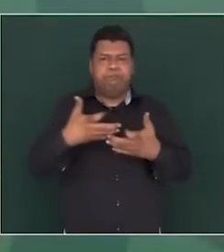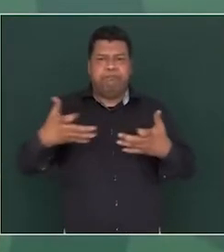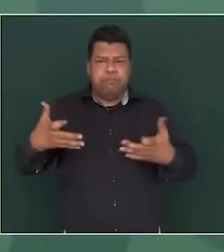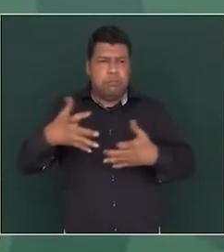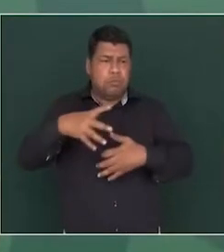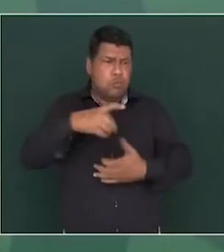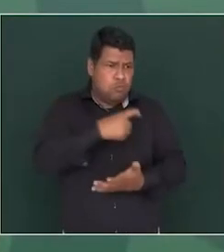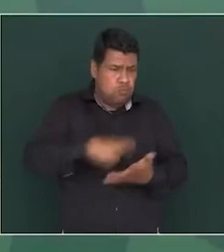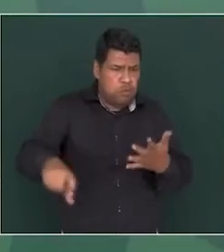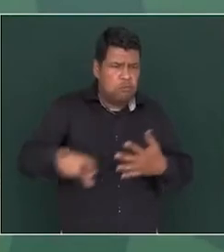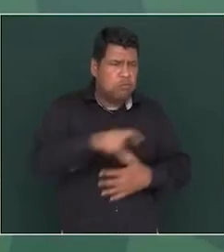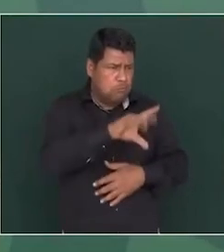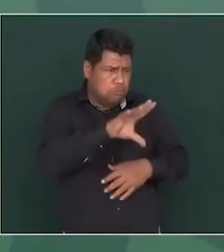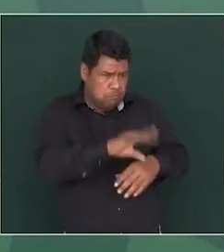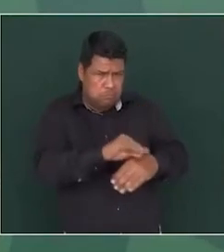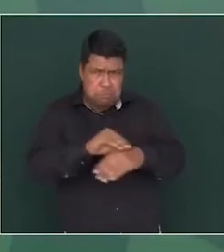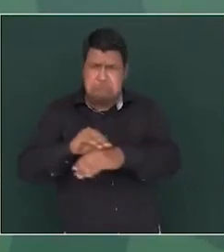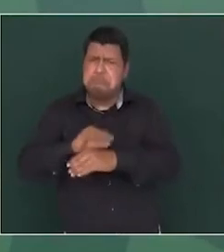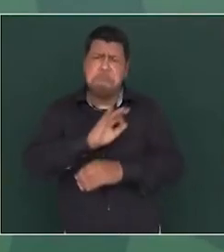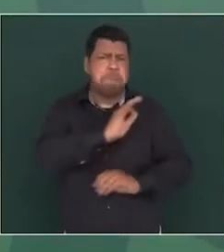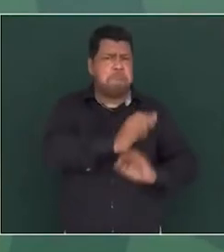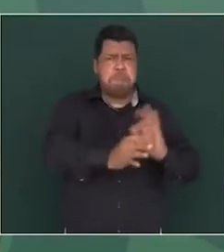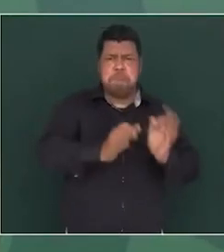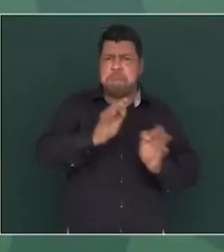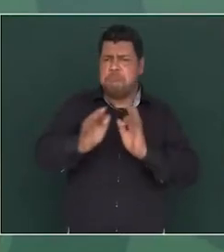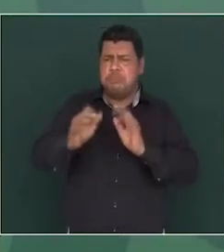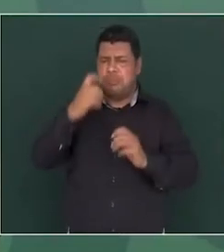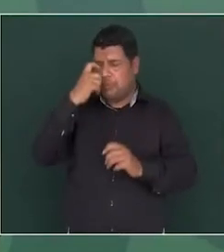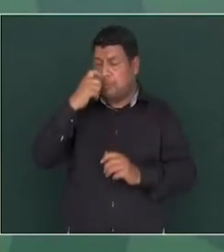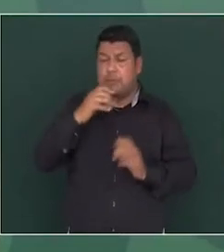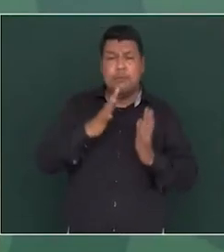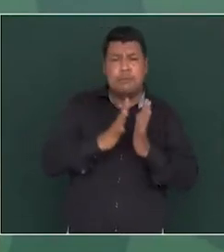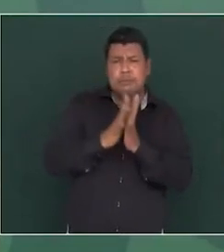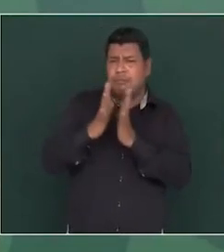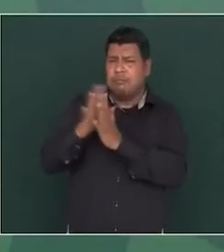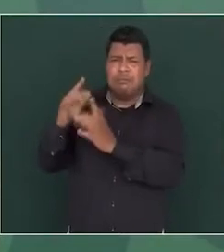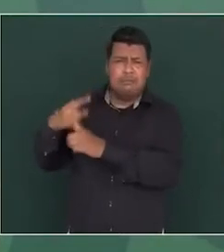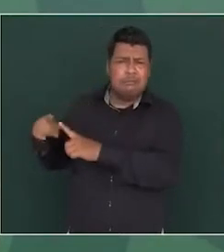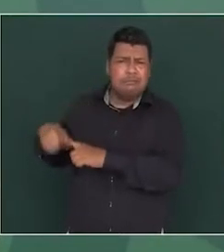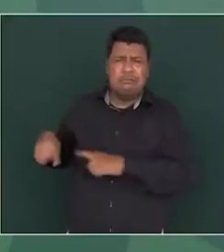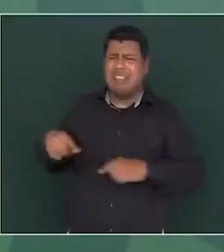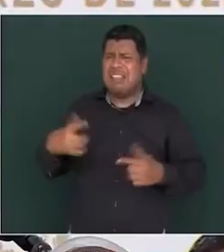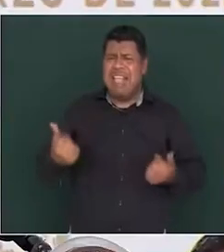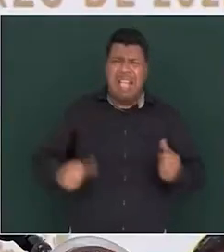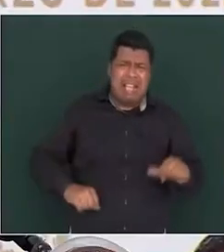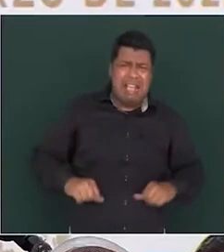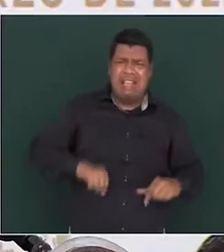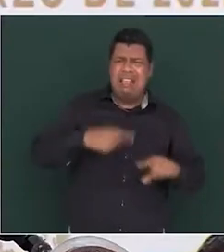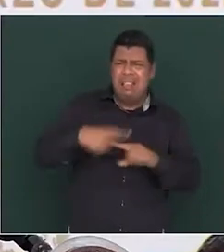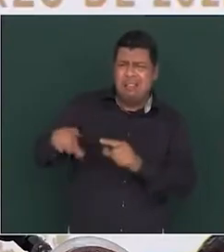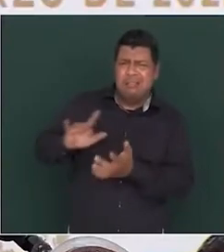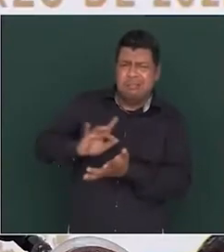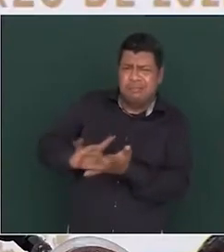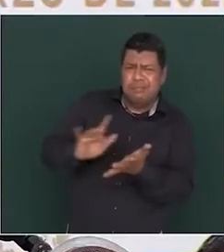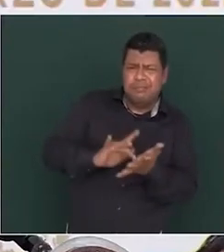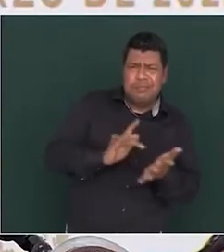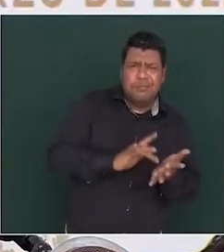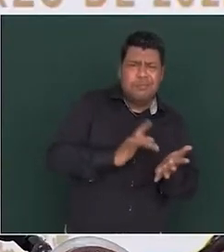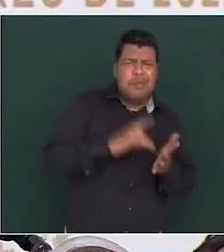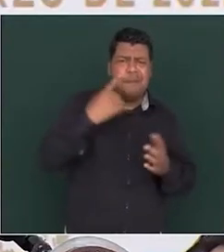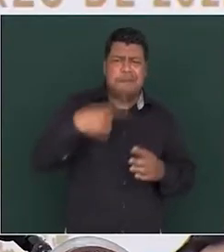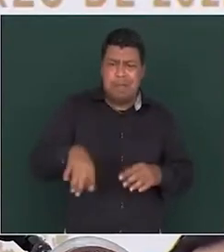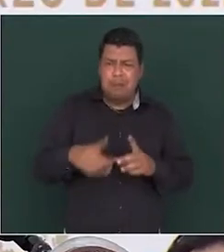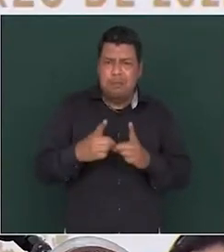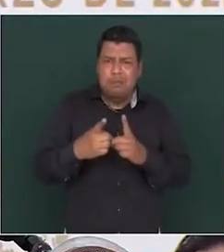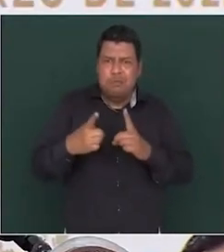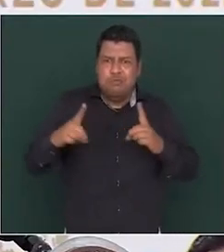terrenos que se proyectó, y pues una serie de actividades que también estuvieron apoyando para lograrlas